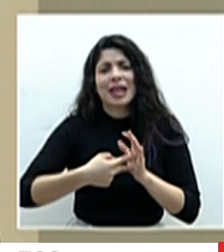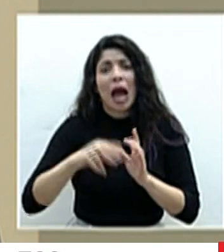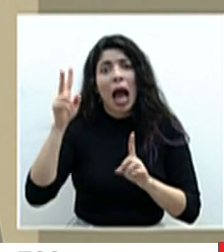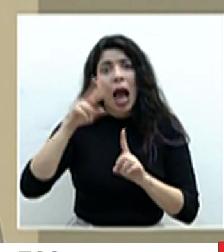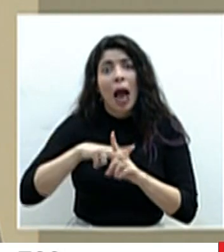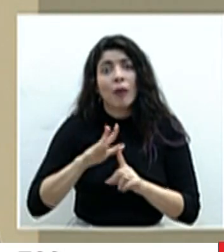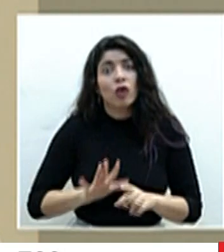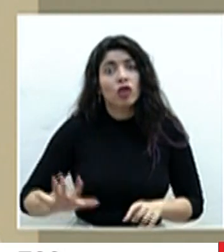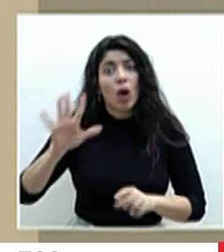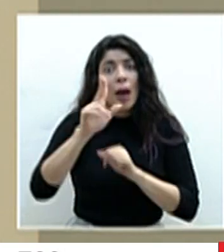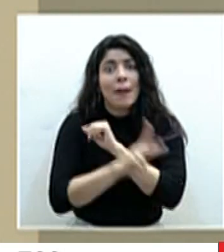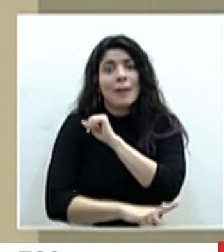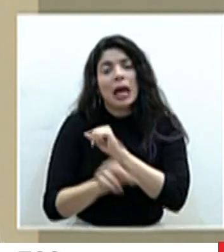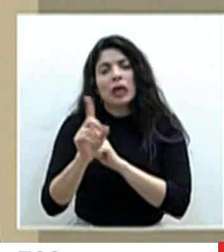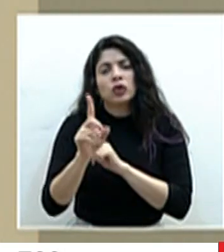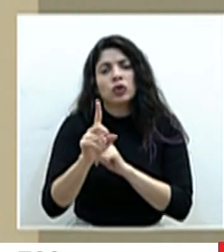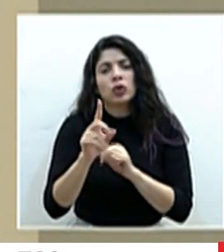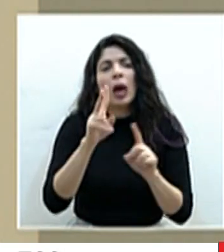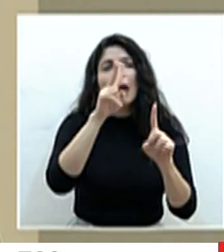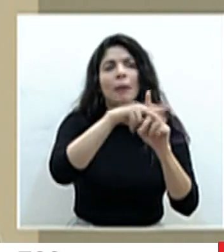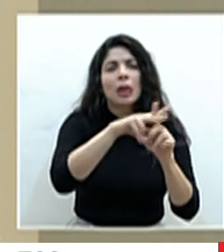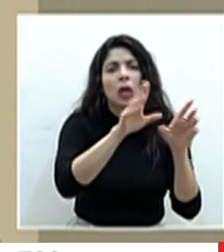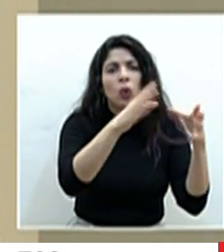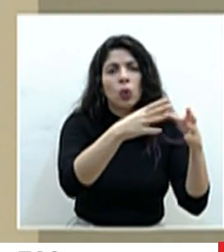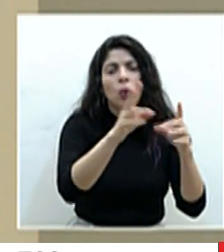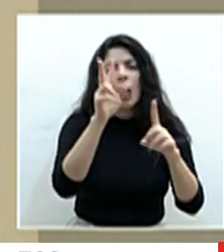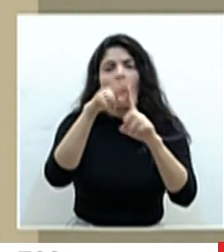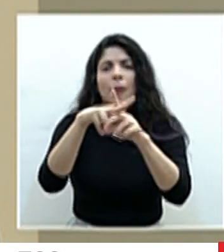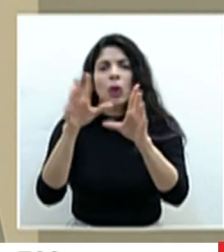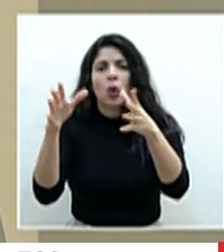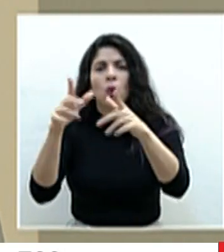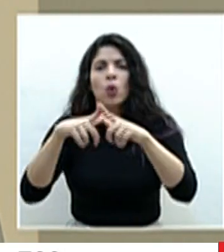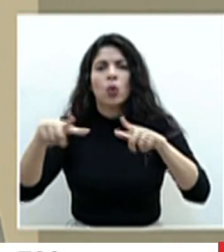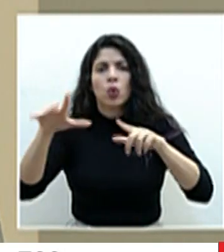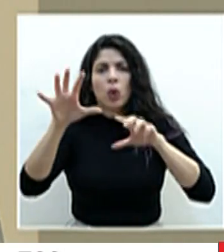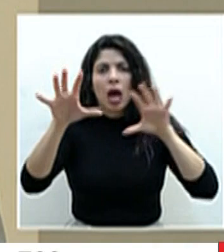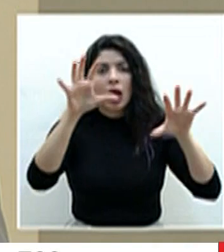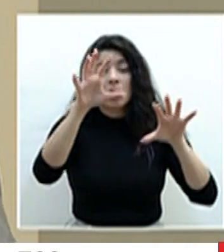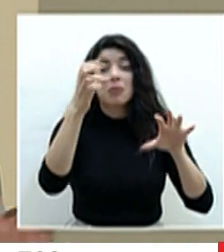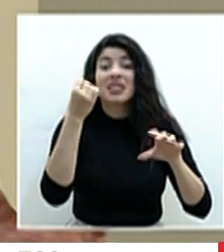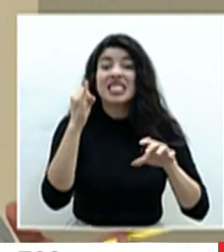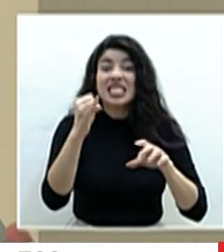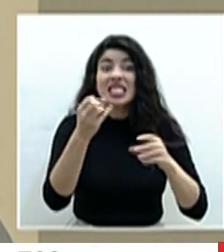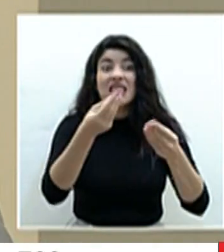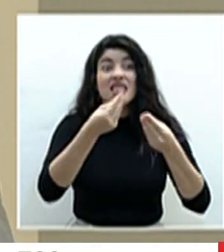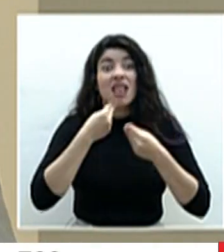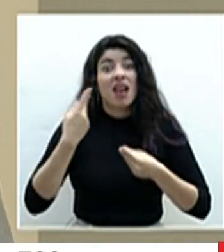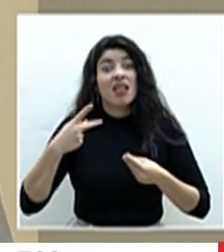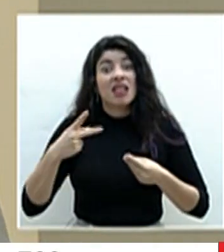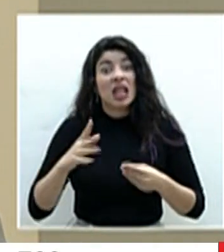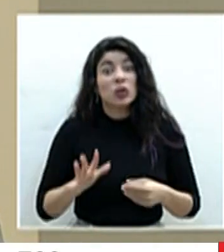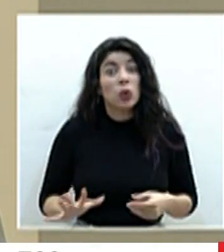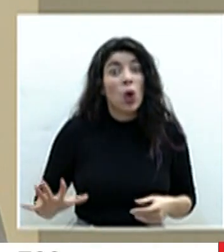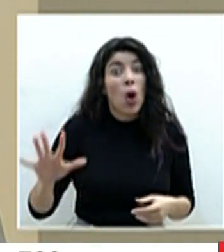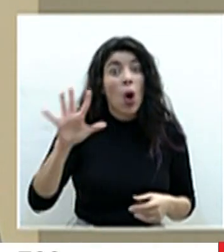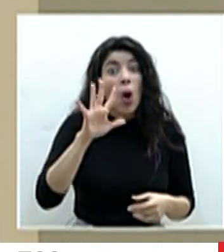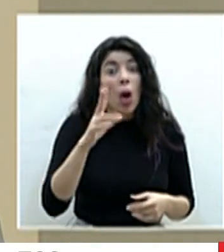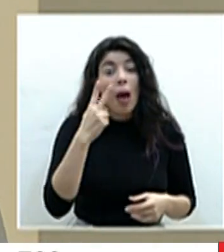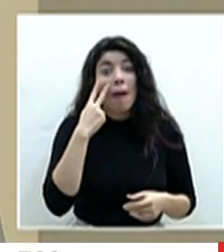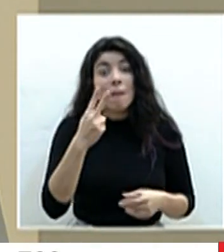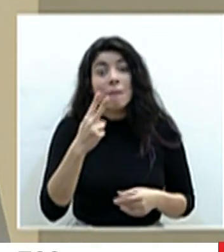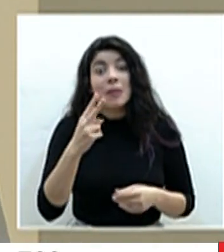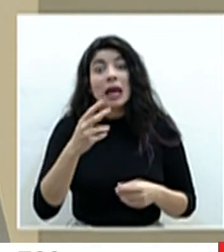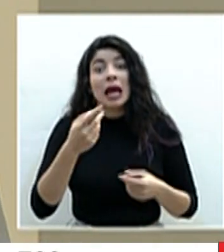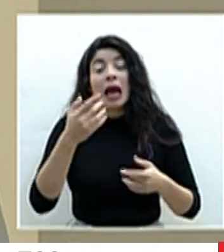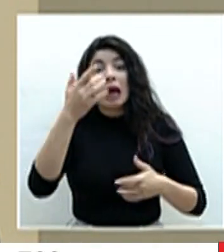todo el país, sino para lugares específicos. Si esta situación ya representa un riesgo incrementado y empezamos a ver que empieza a haber